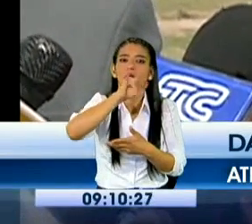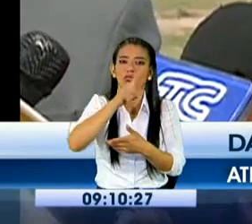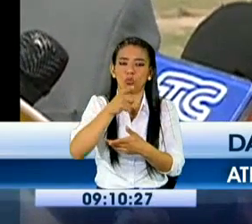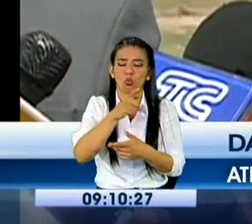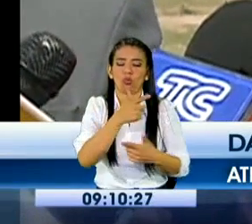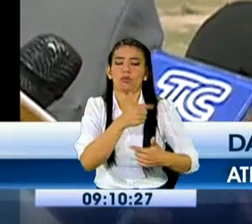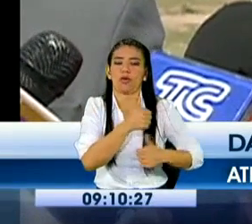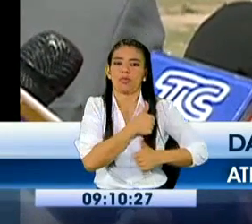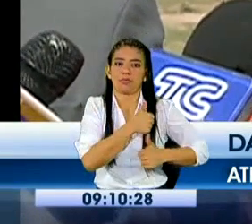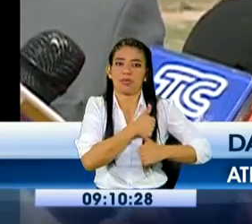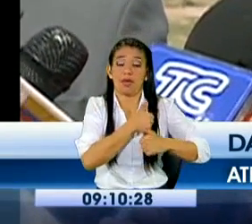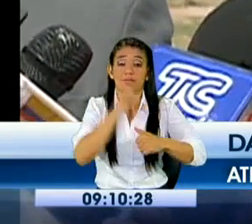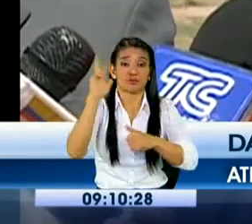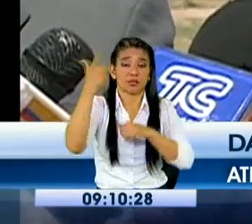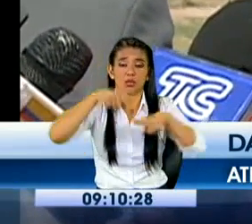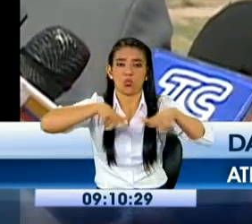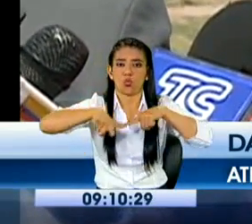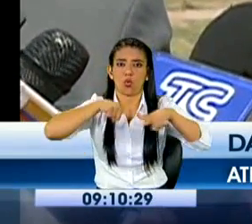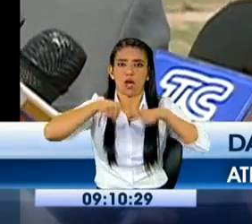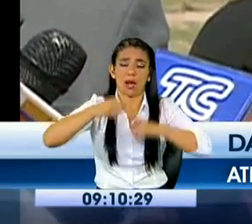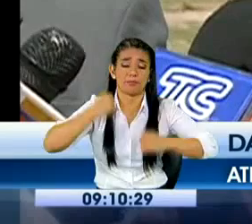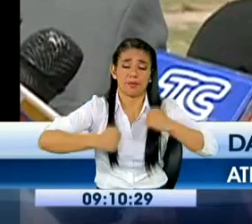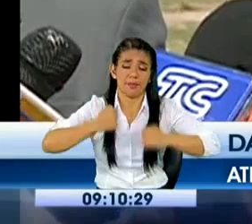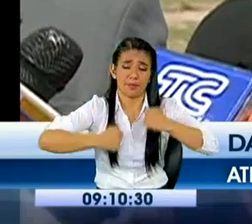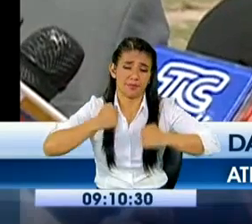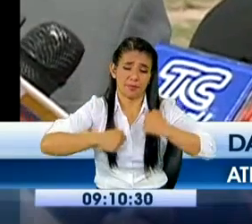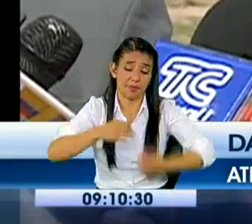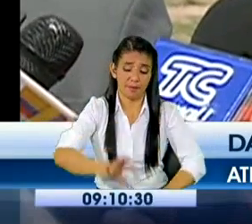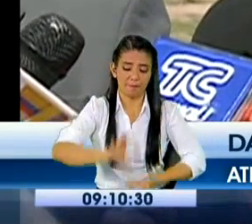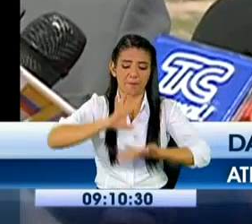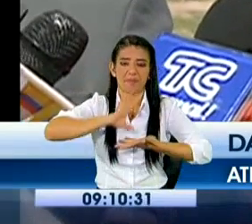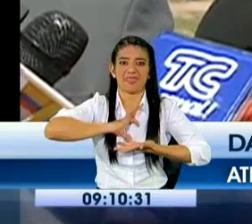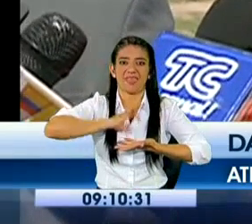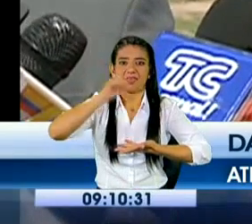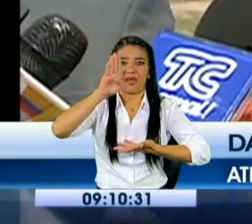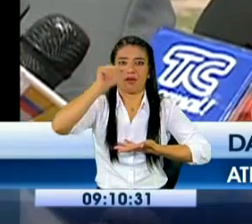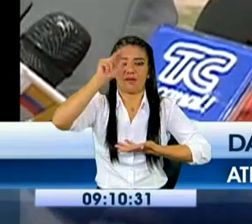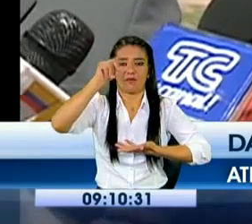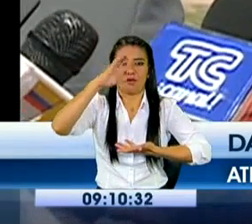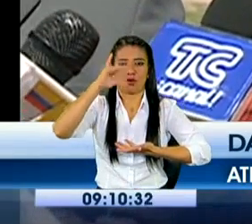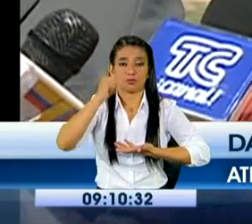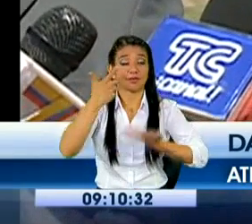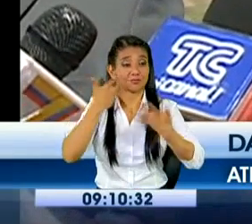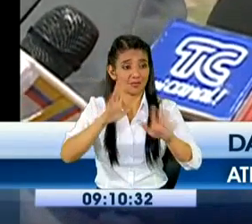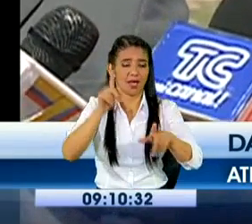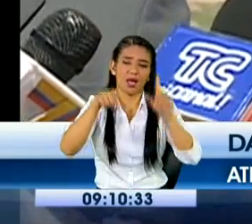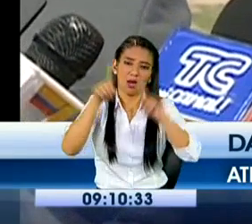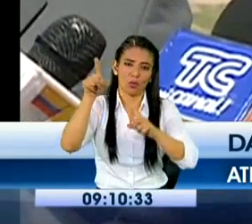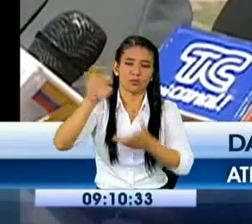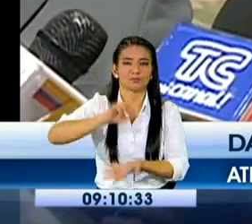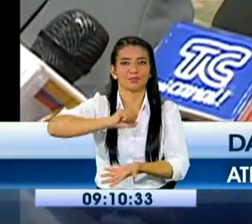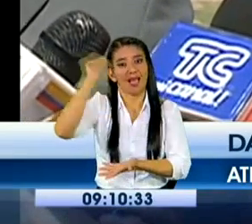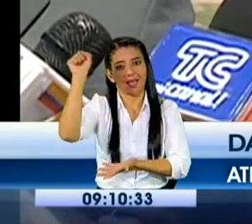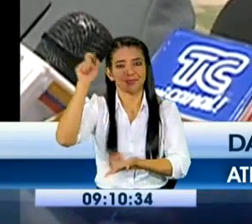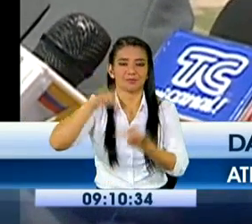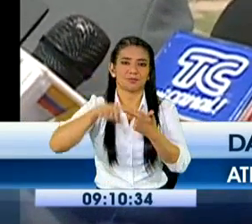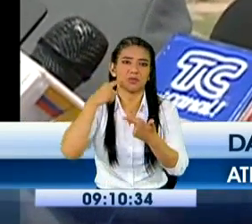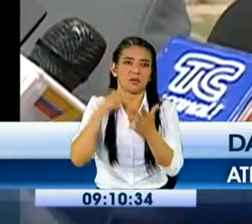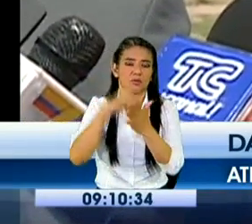Logramos un tercer lugar en los 5.000 metros planos, una medalla de bronce. Y sí hemos tenido algunos logros en